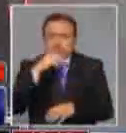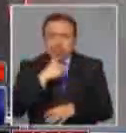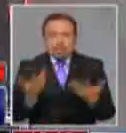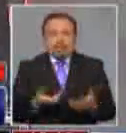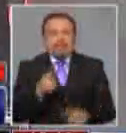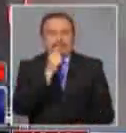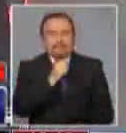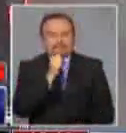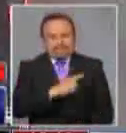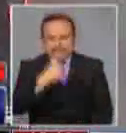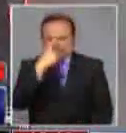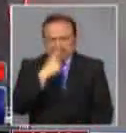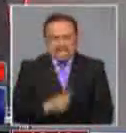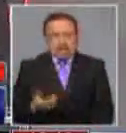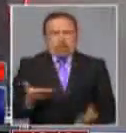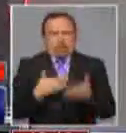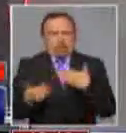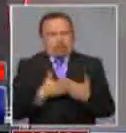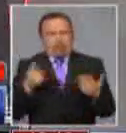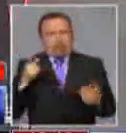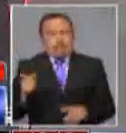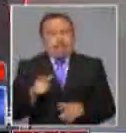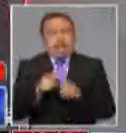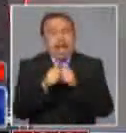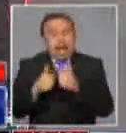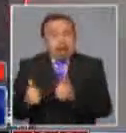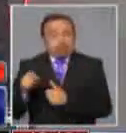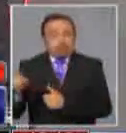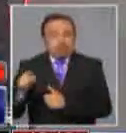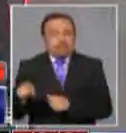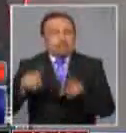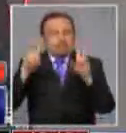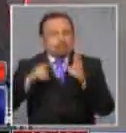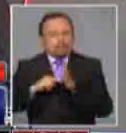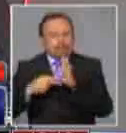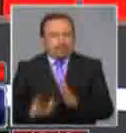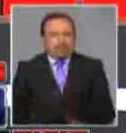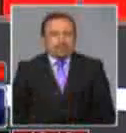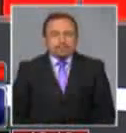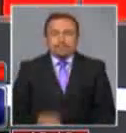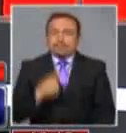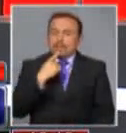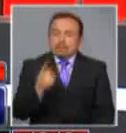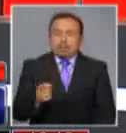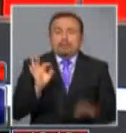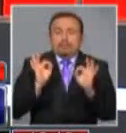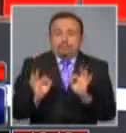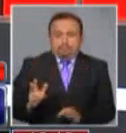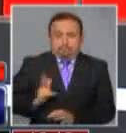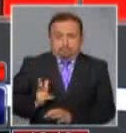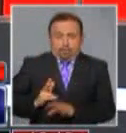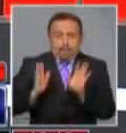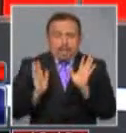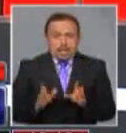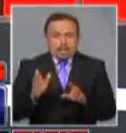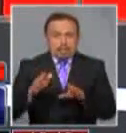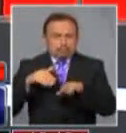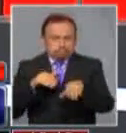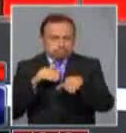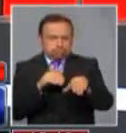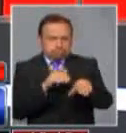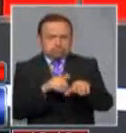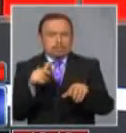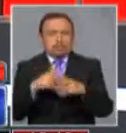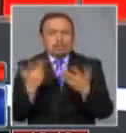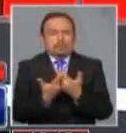vemos la falta de seriedad por parte de la autoridad respecto a este problema Entonces buo es el tema formal eh de de esta movilización y por